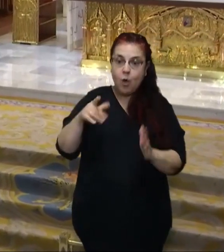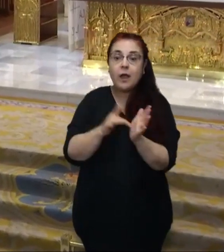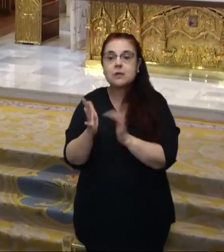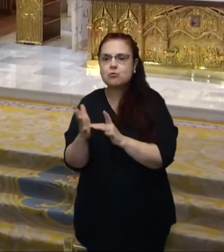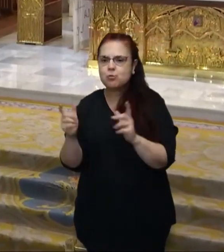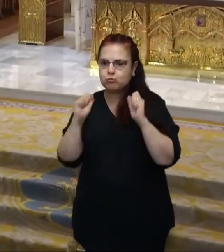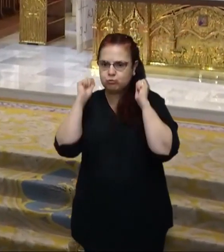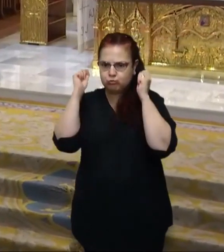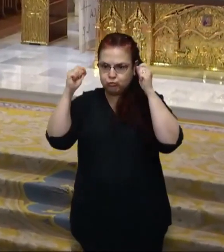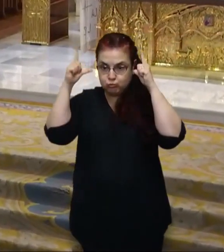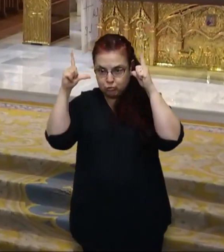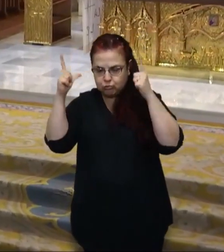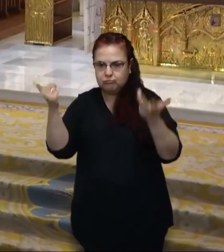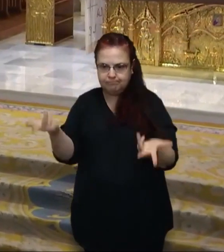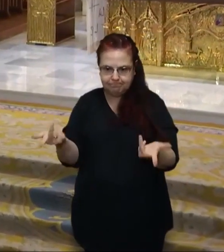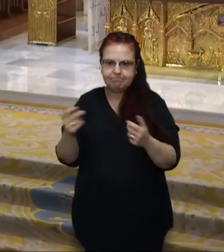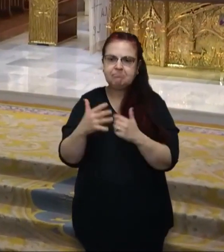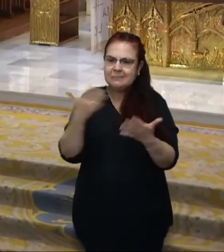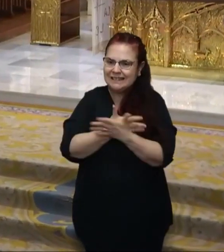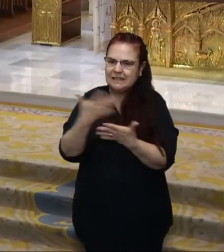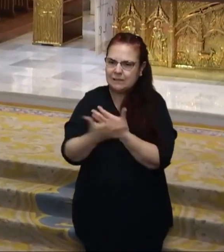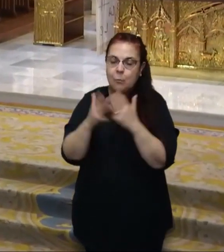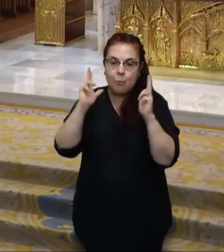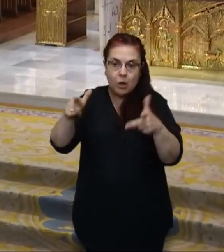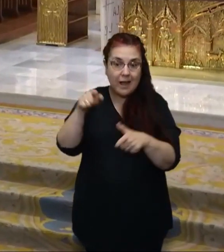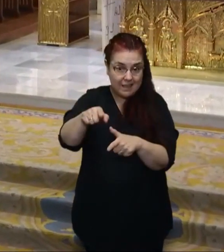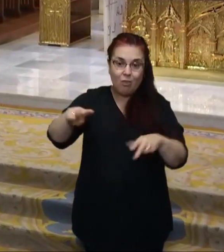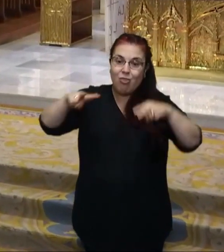Allí le ofrecieron una cena.